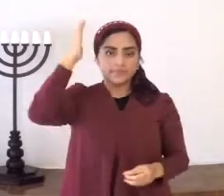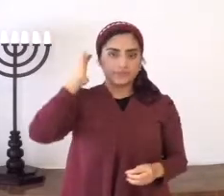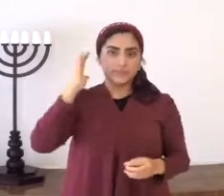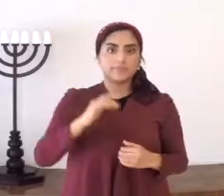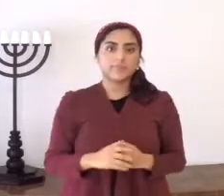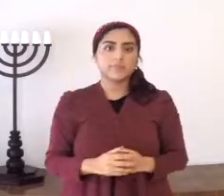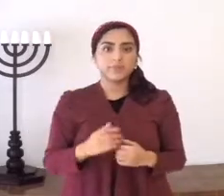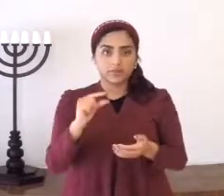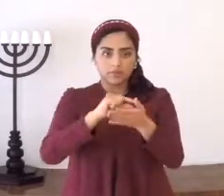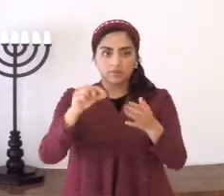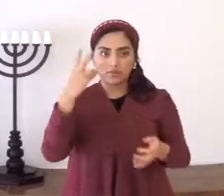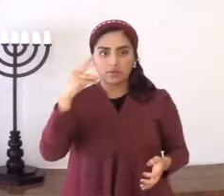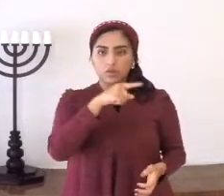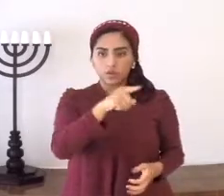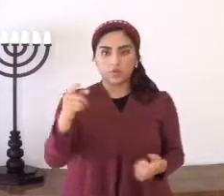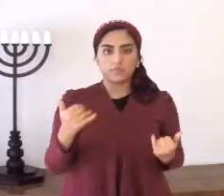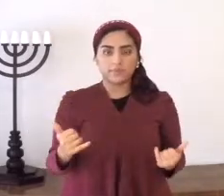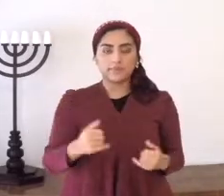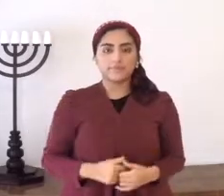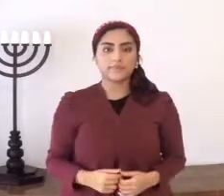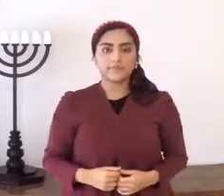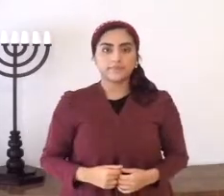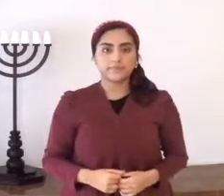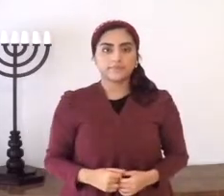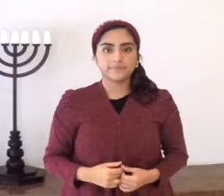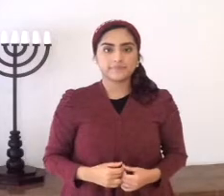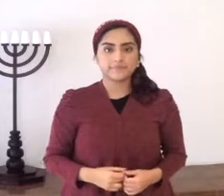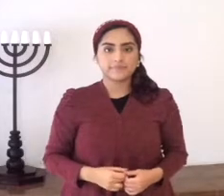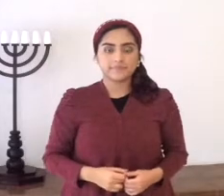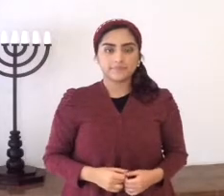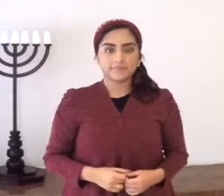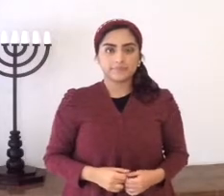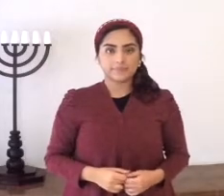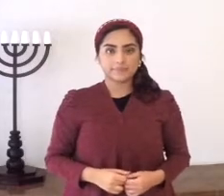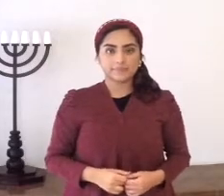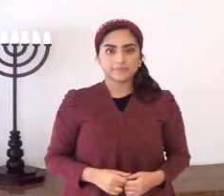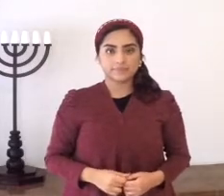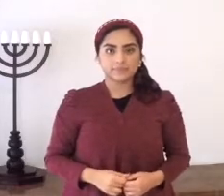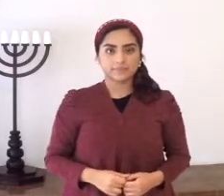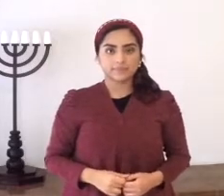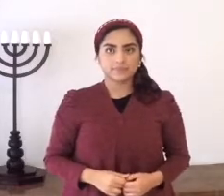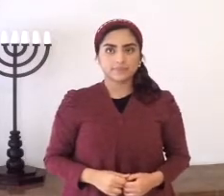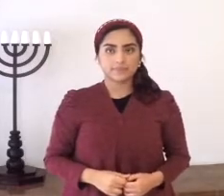Aquí ya está hablando en pasado. A ver, el 16, amén.